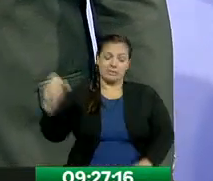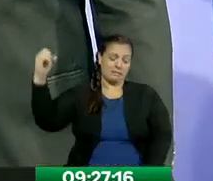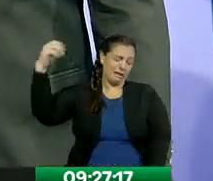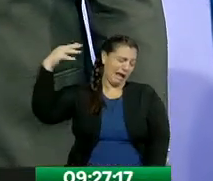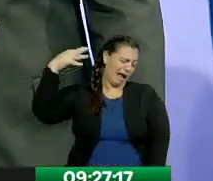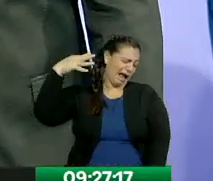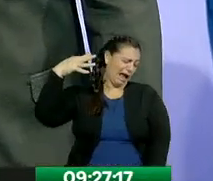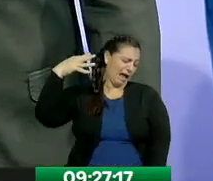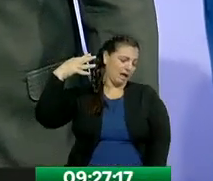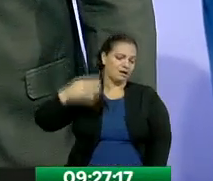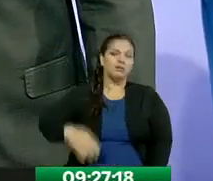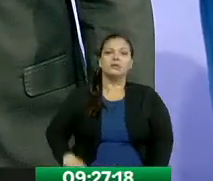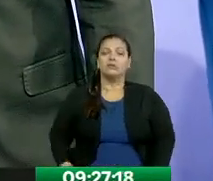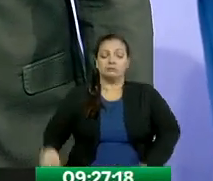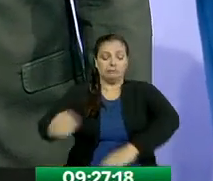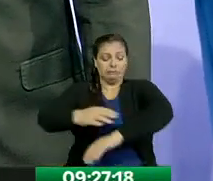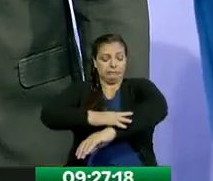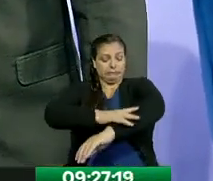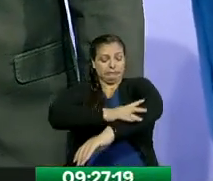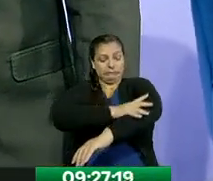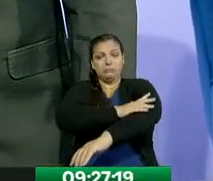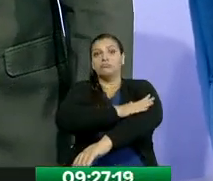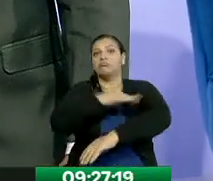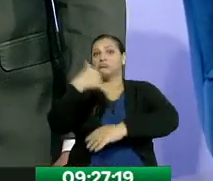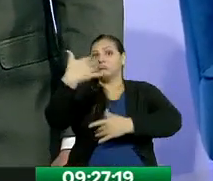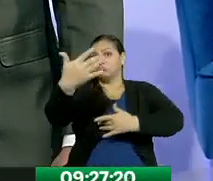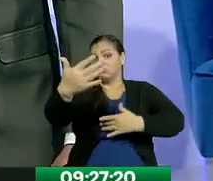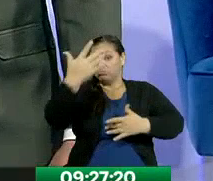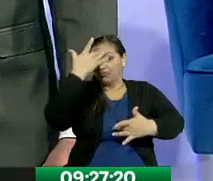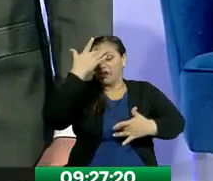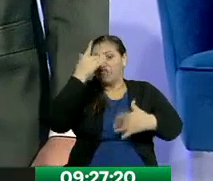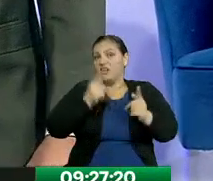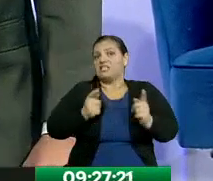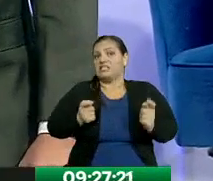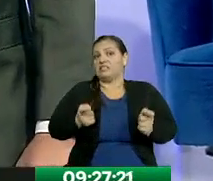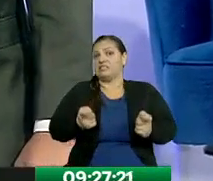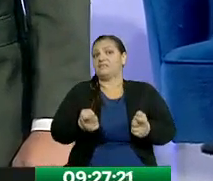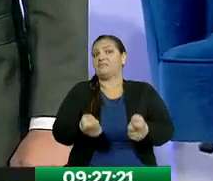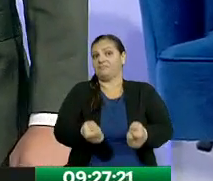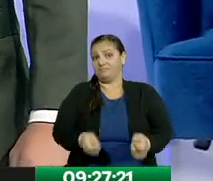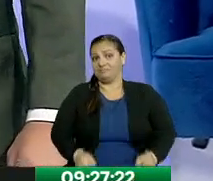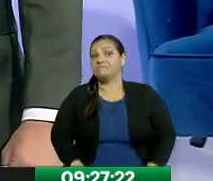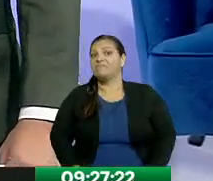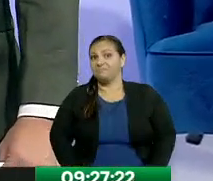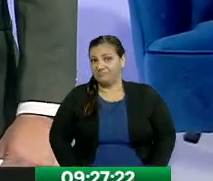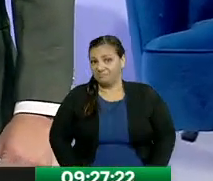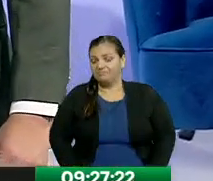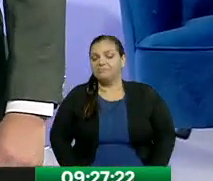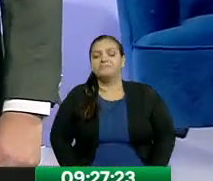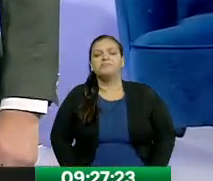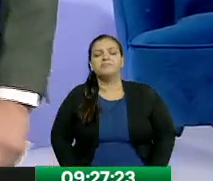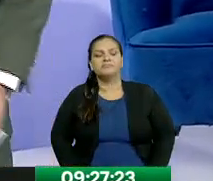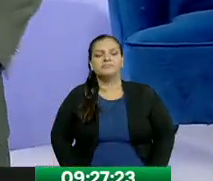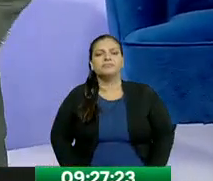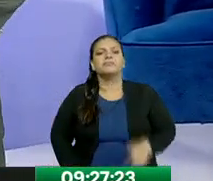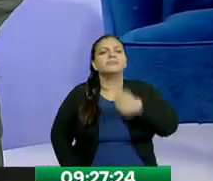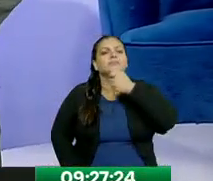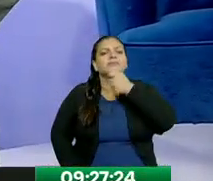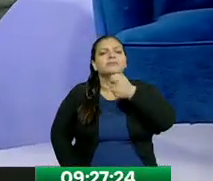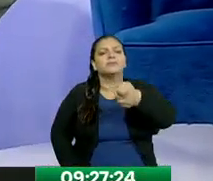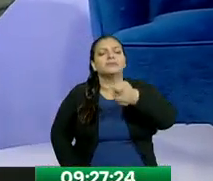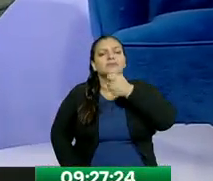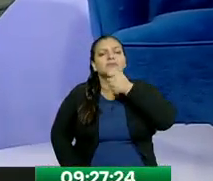ultravioletas son los que ocasionan el cáncer de piel. Ojo y atentos con esto. De inmediato vamos a entrar en contacto nuevamente, nos vamos a exteriores con nuestro